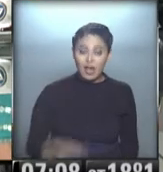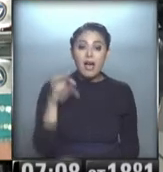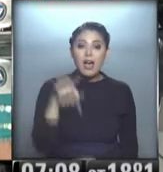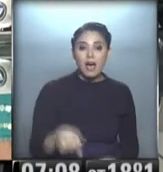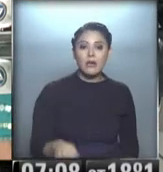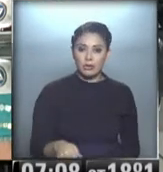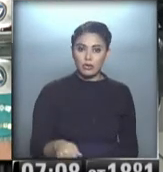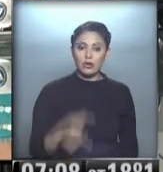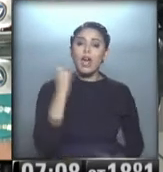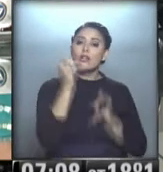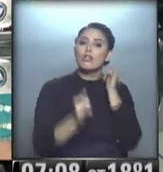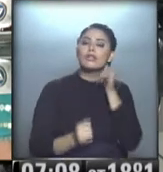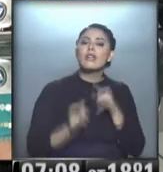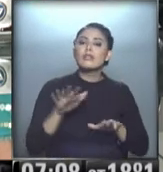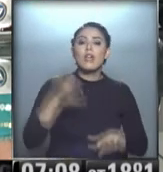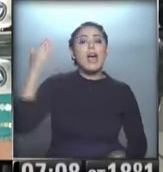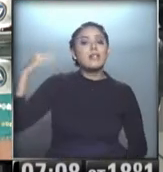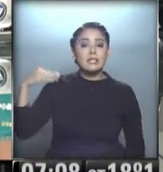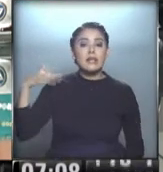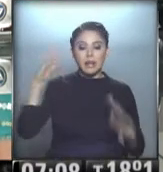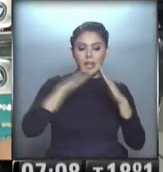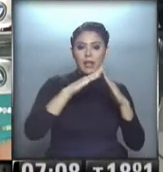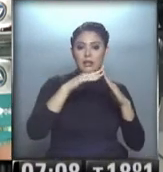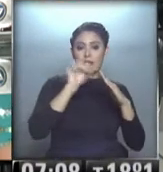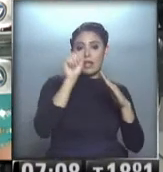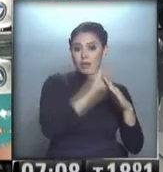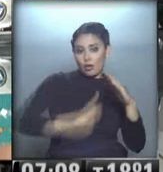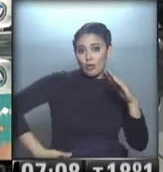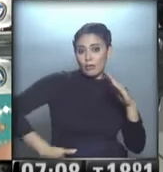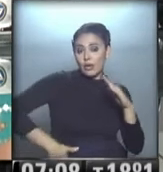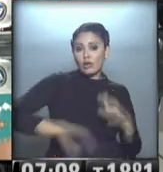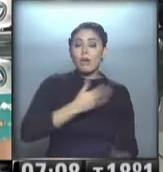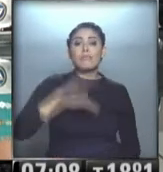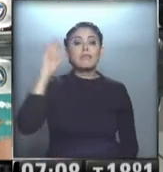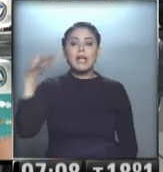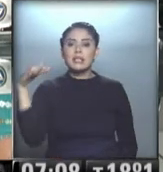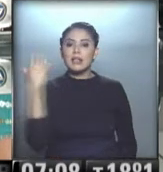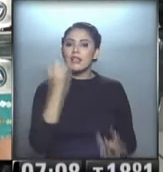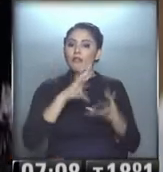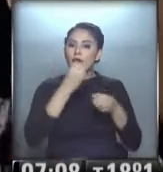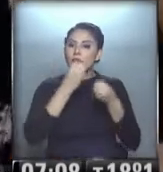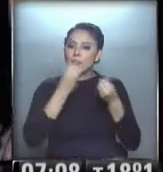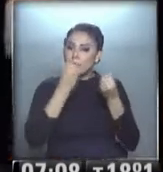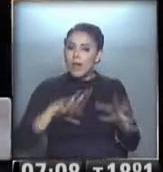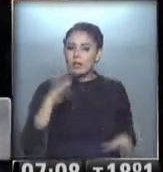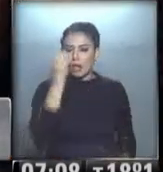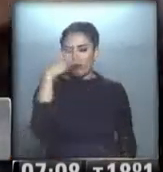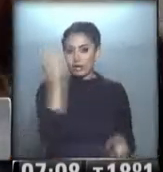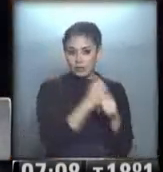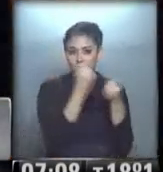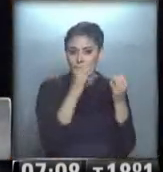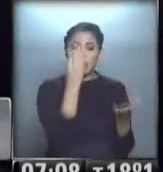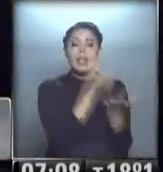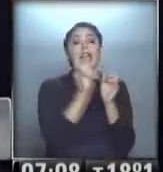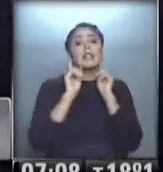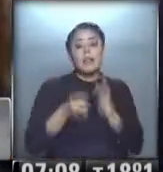Ahora vamos a repasar lo que ocurría ayer en Casa Rosada, el regreso a la actividad oficial de la presidenta Cristina Fernández y el regreso también